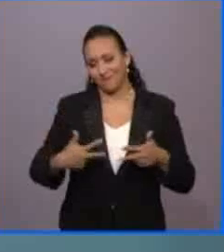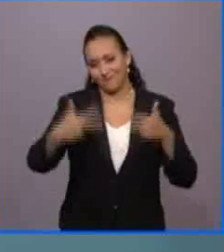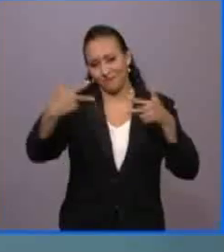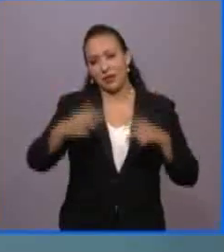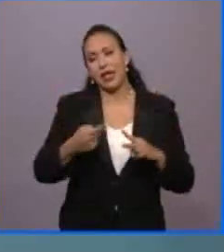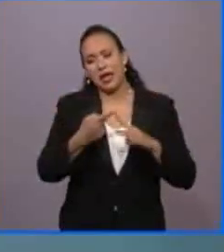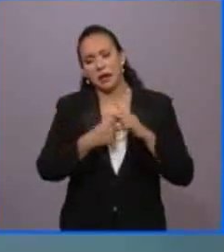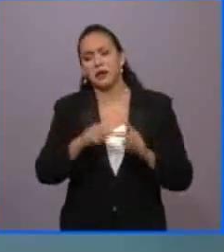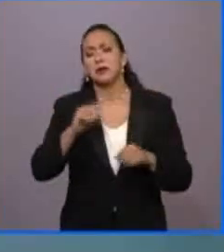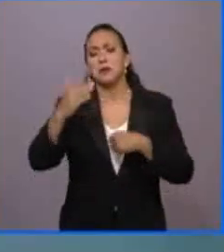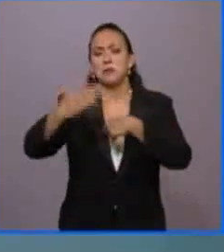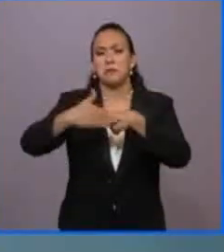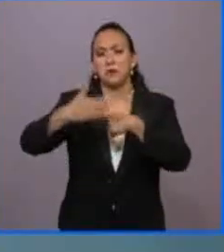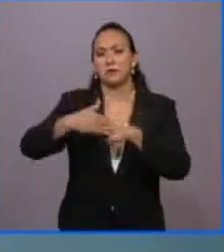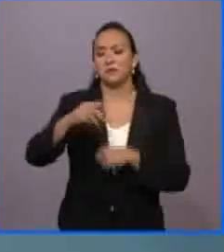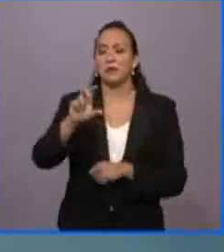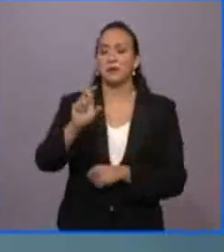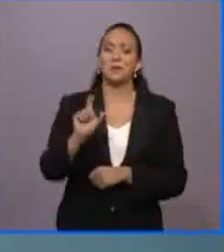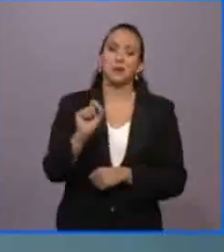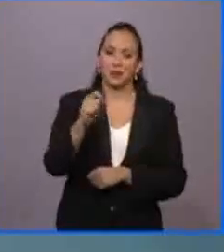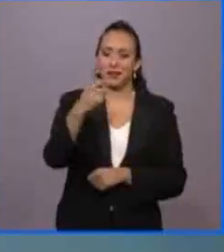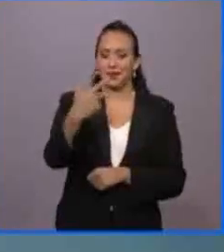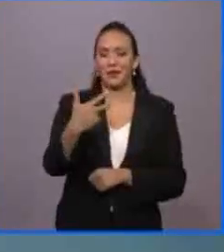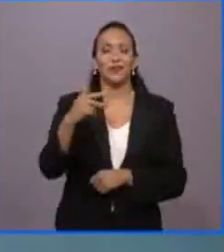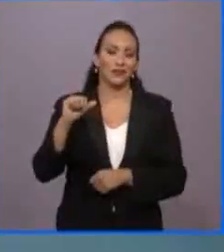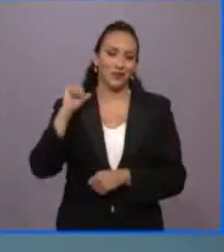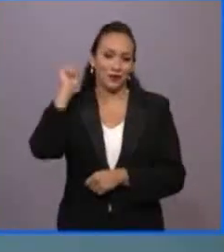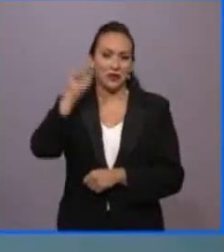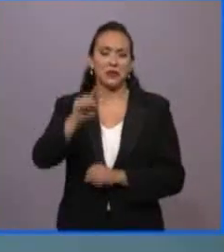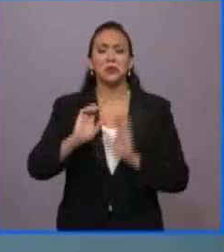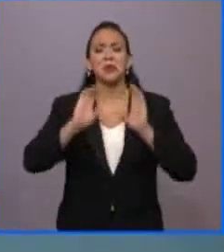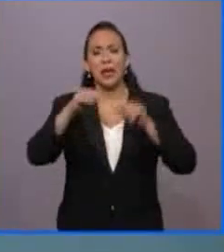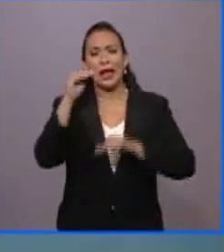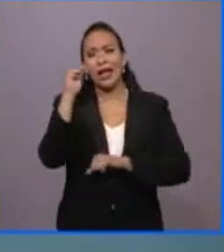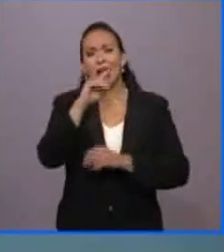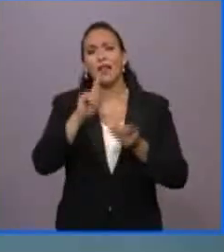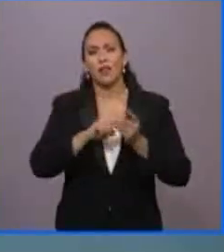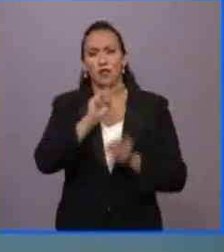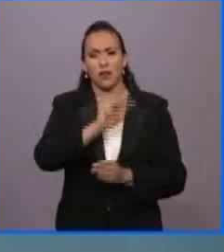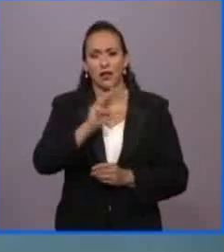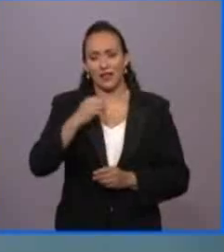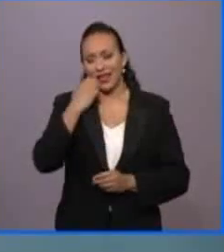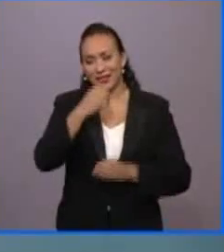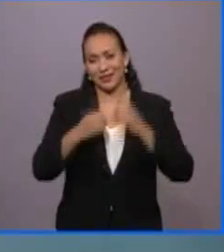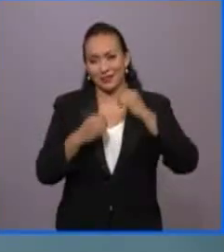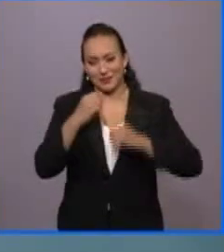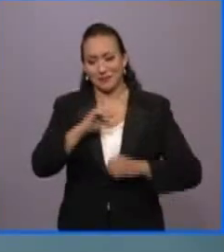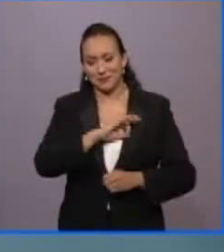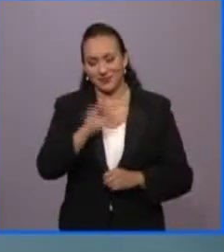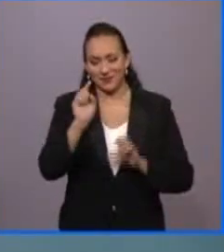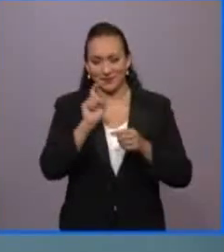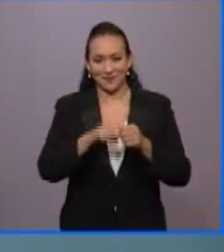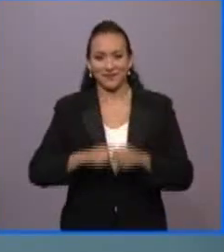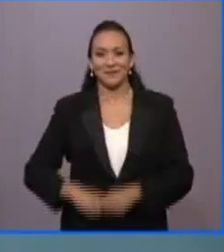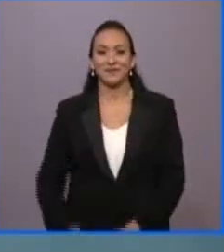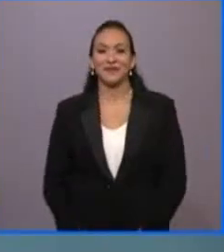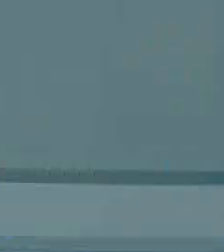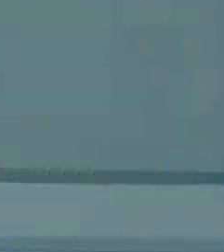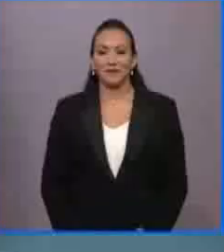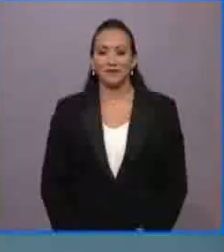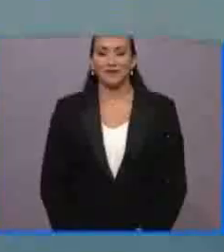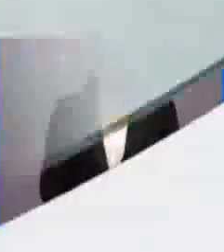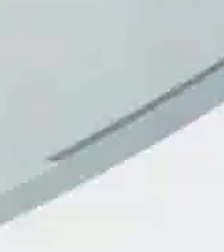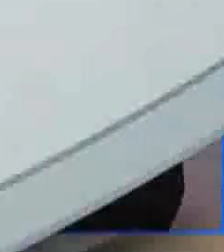comienza el próximo 28 de abril y puede inscribirse de forma gratuita en el sitio web de la Escuela Judicial.